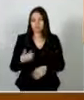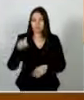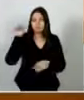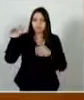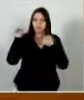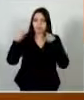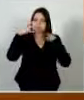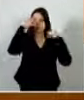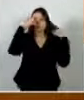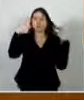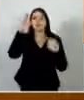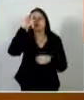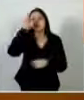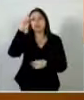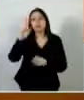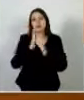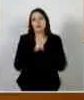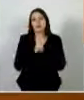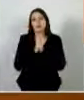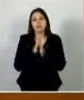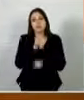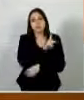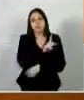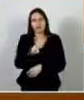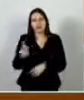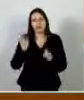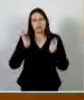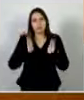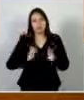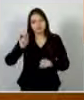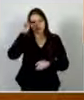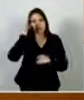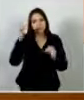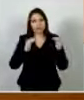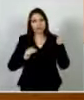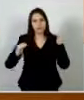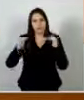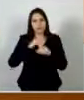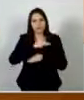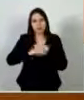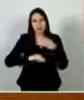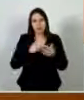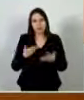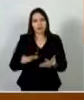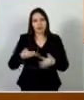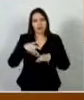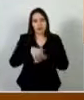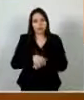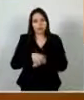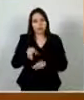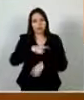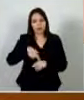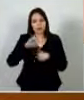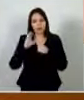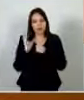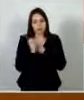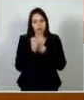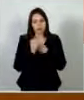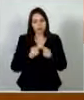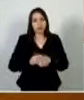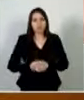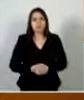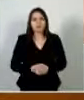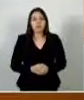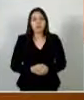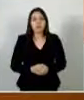serio, a la serenidad y a la altura de miras de todas las integrantes y los integrantes de esta comisión permanente,